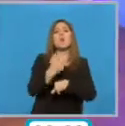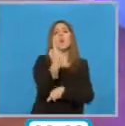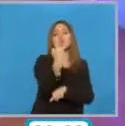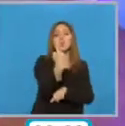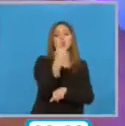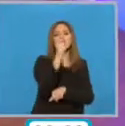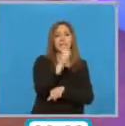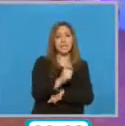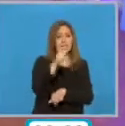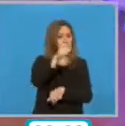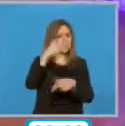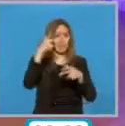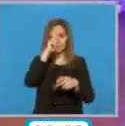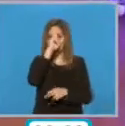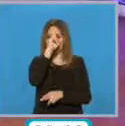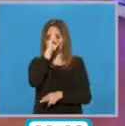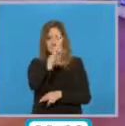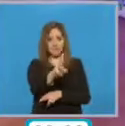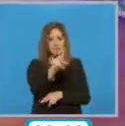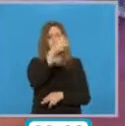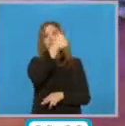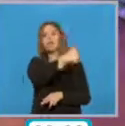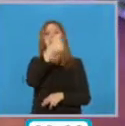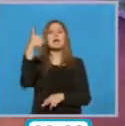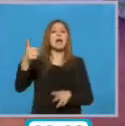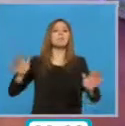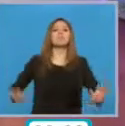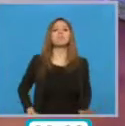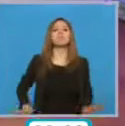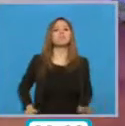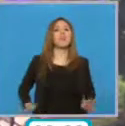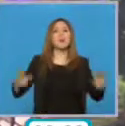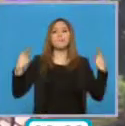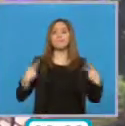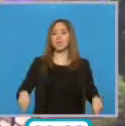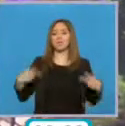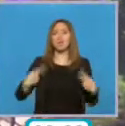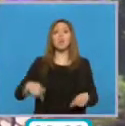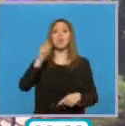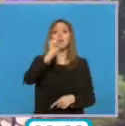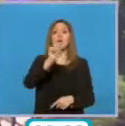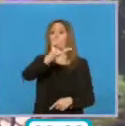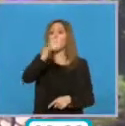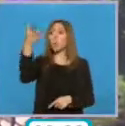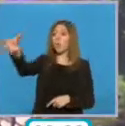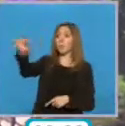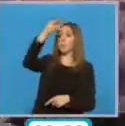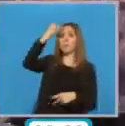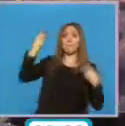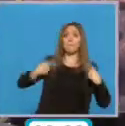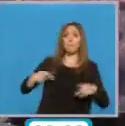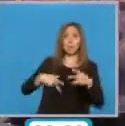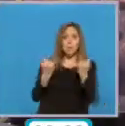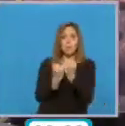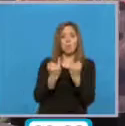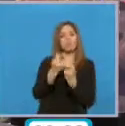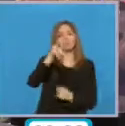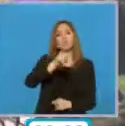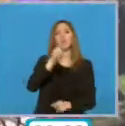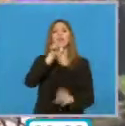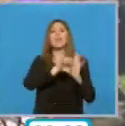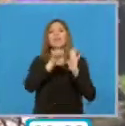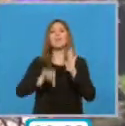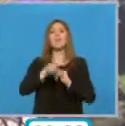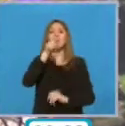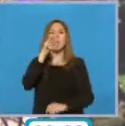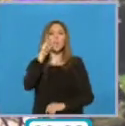la esencia de cada uno de nosotros. ¿Esto qué quiere decir? No te disfraces de algo más, porque muchísimas veces vemos a alguien que se ve espectacular,